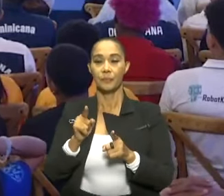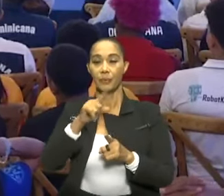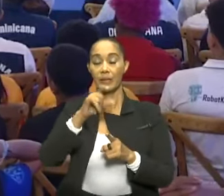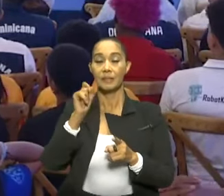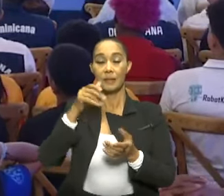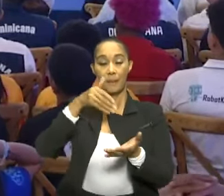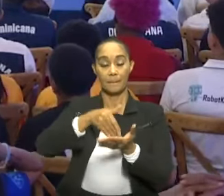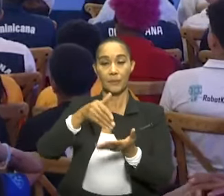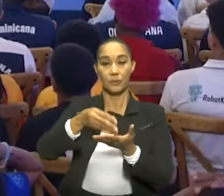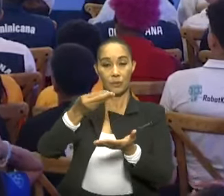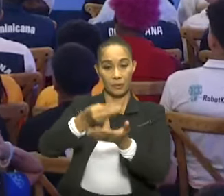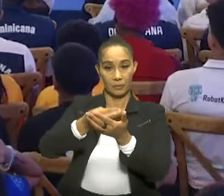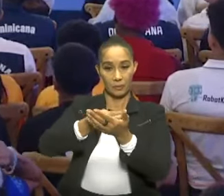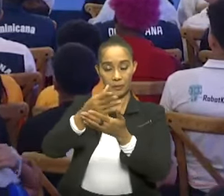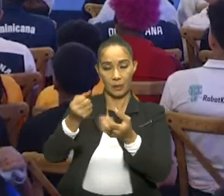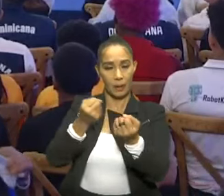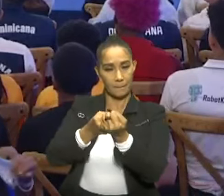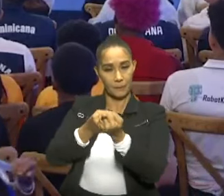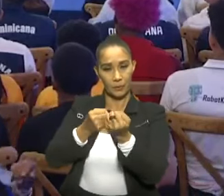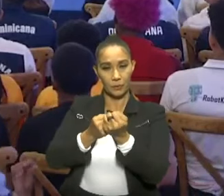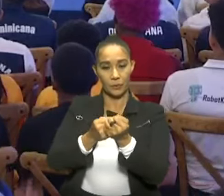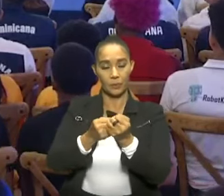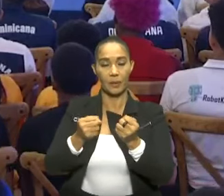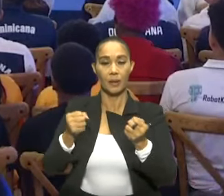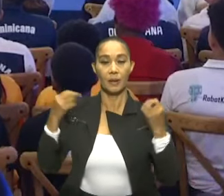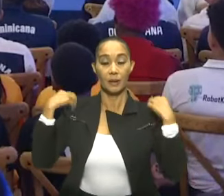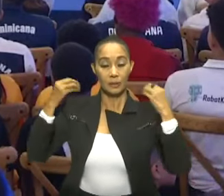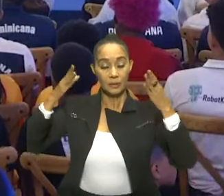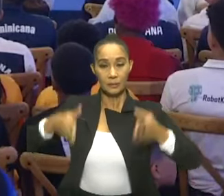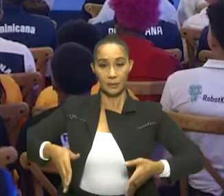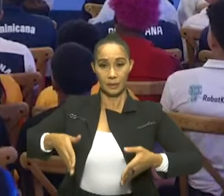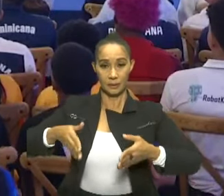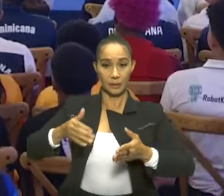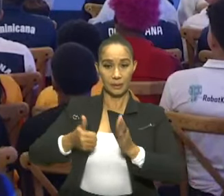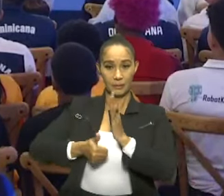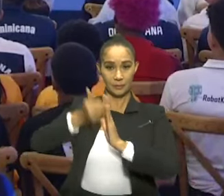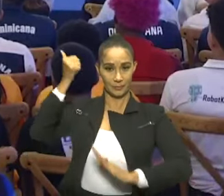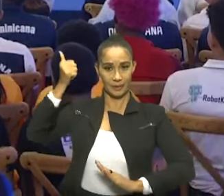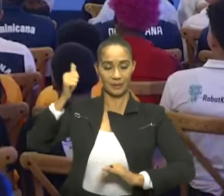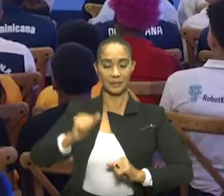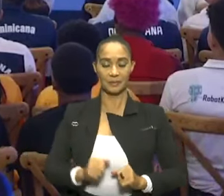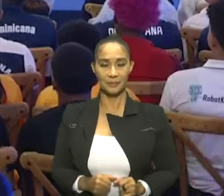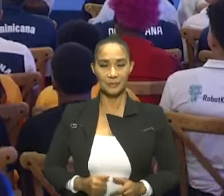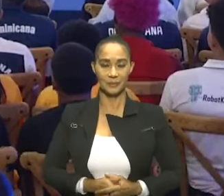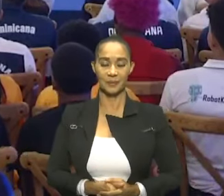100 millones de incentivos a los atletas ganadores.